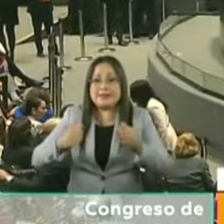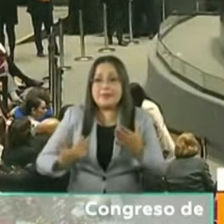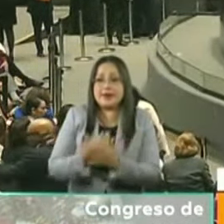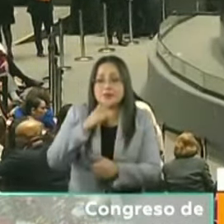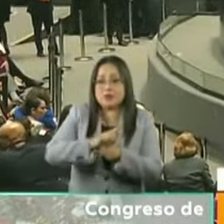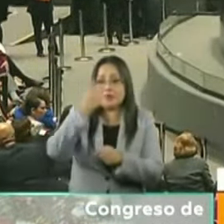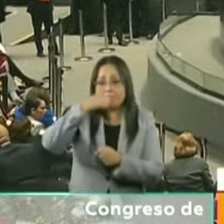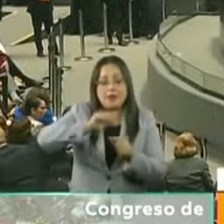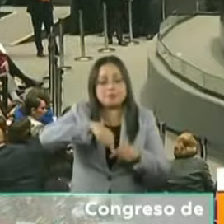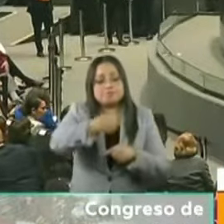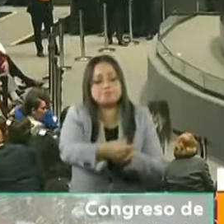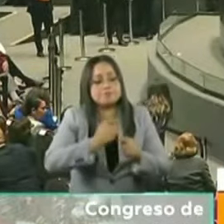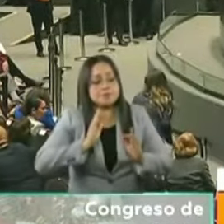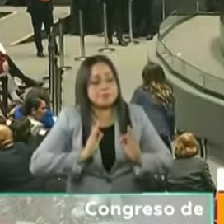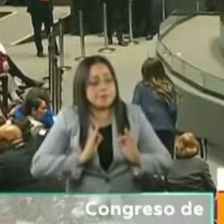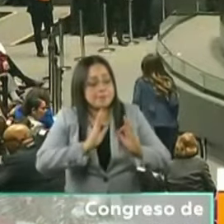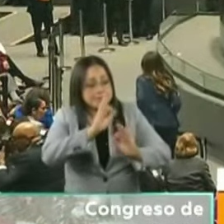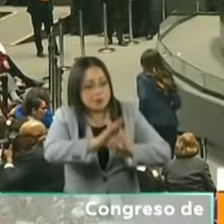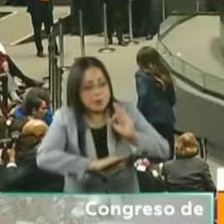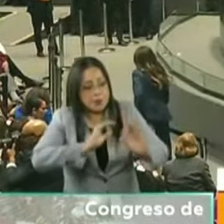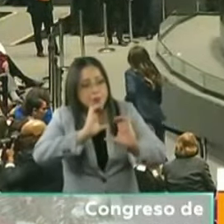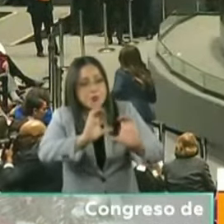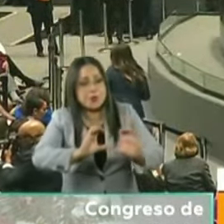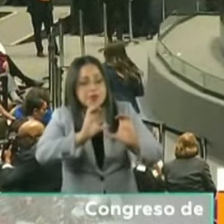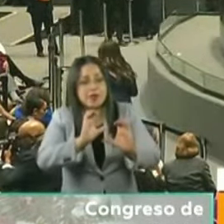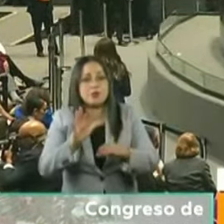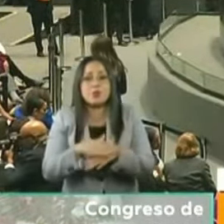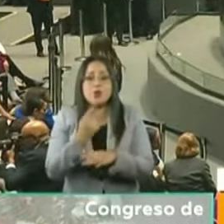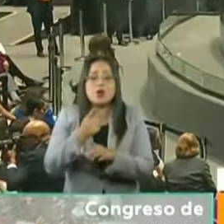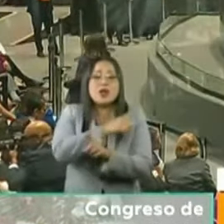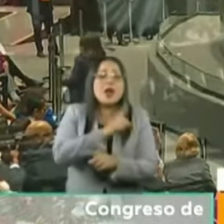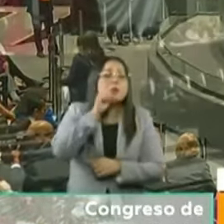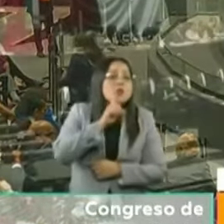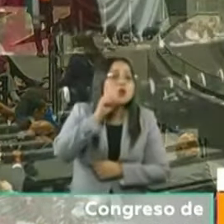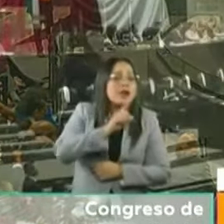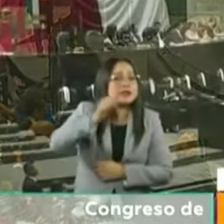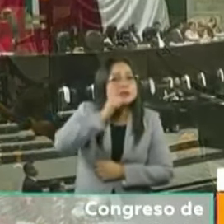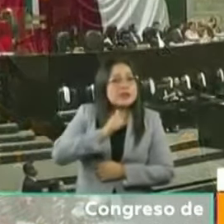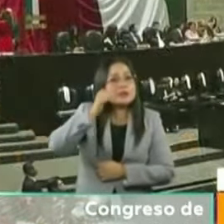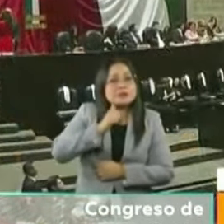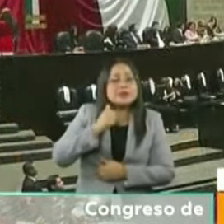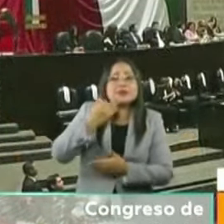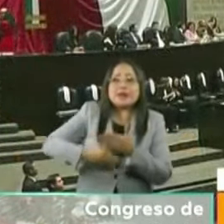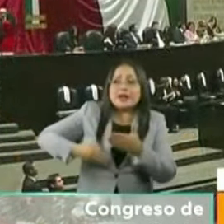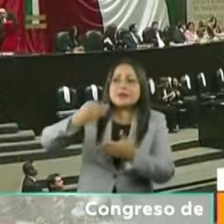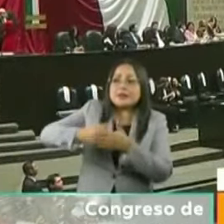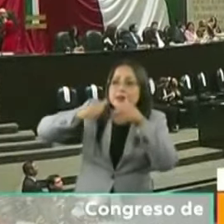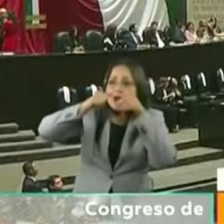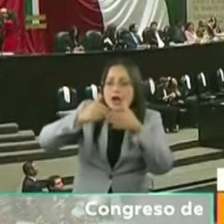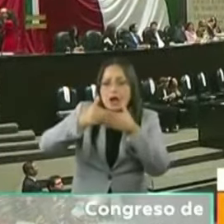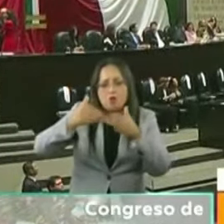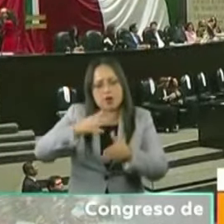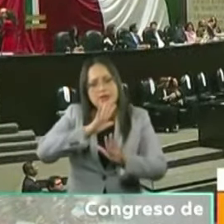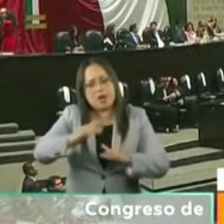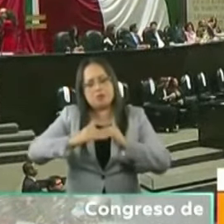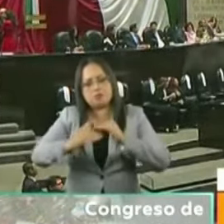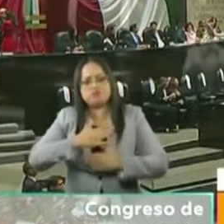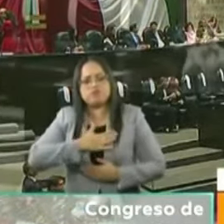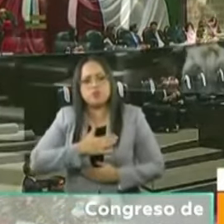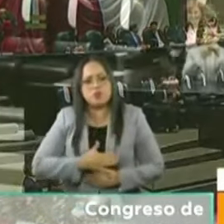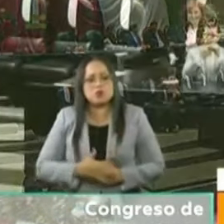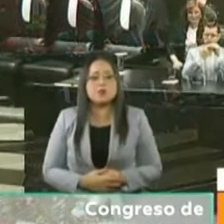veremos también ahí concurrir a Andrés Manuel López Obrador. Así que le hemos llevado el inicio de lo que es esta sesión de Congreso General y